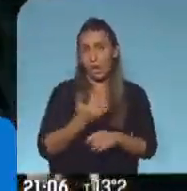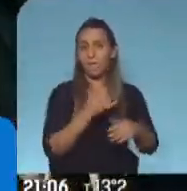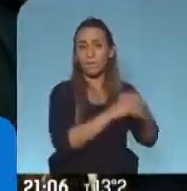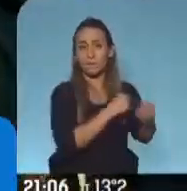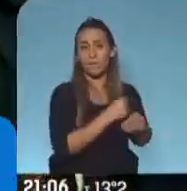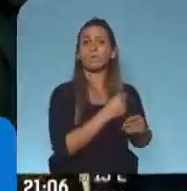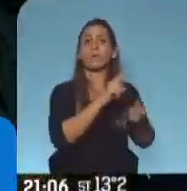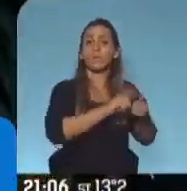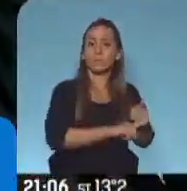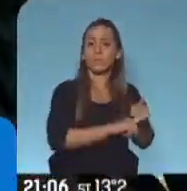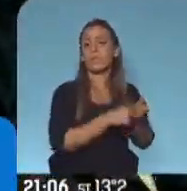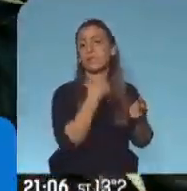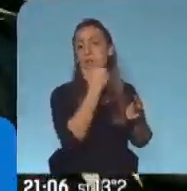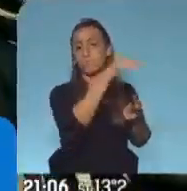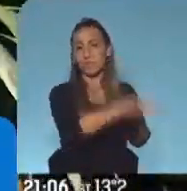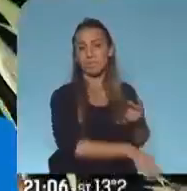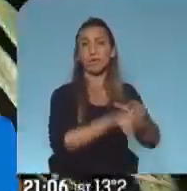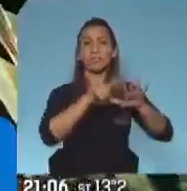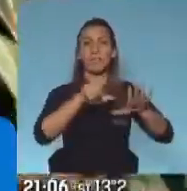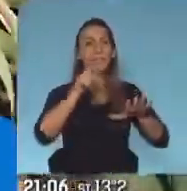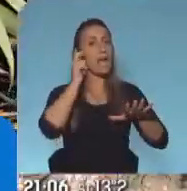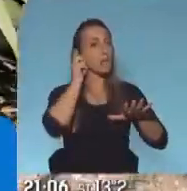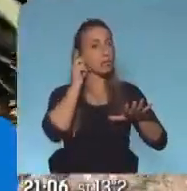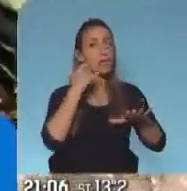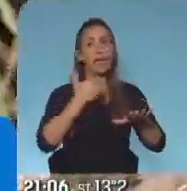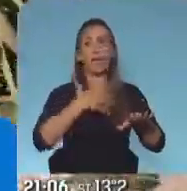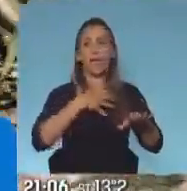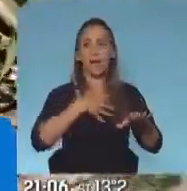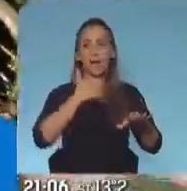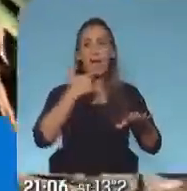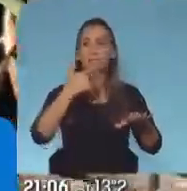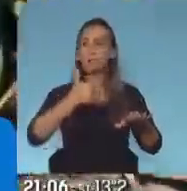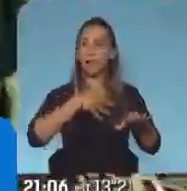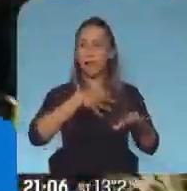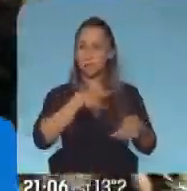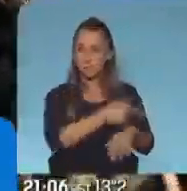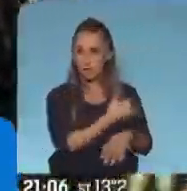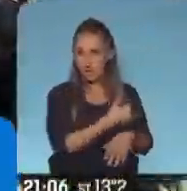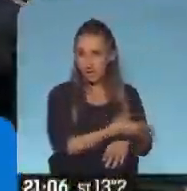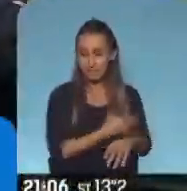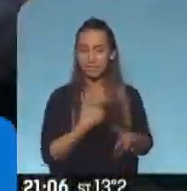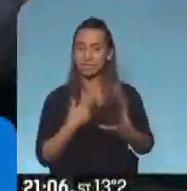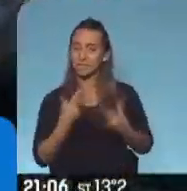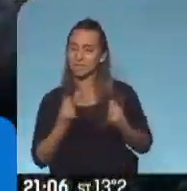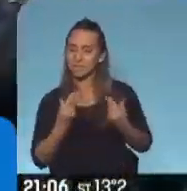señora y mi nene más chico, de 7 años, sufren el asma, ¿no? Y estoy constantemente con el miedo ese.